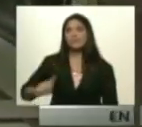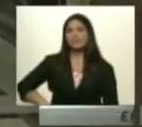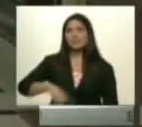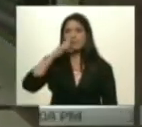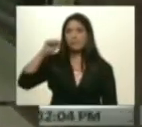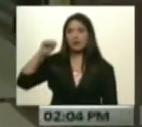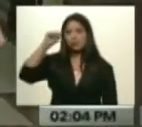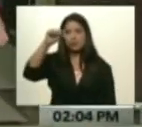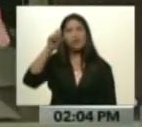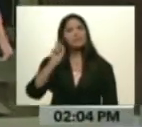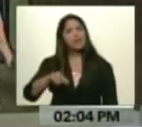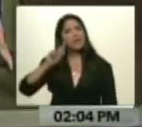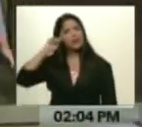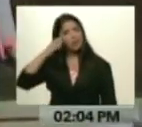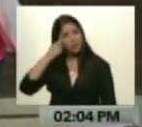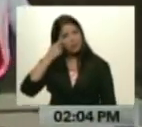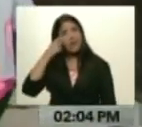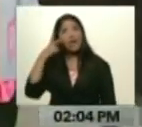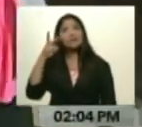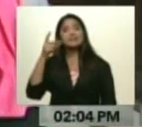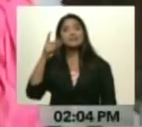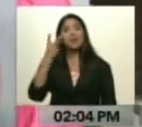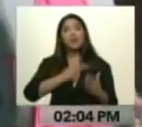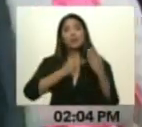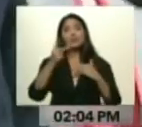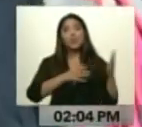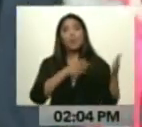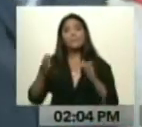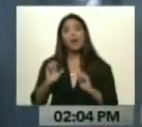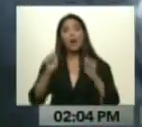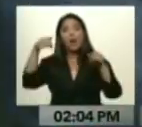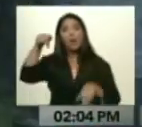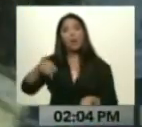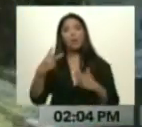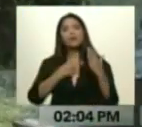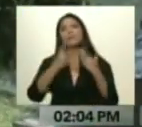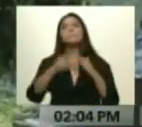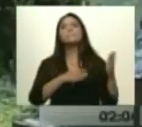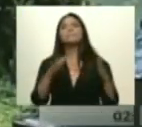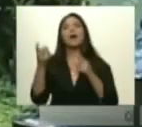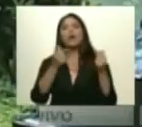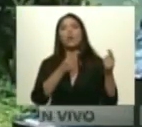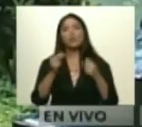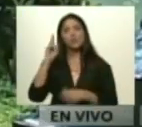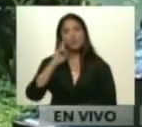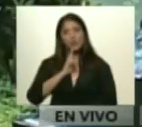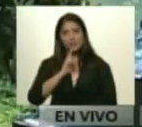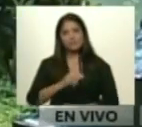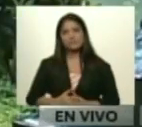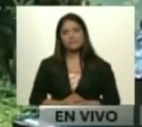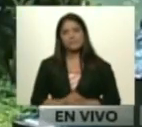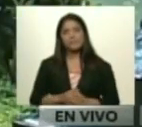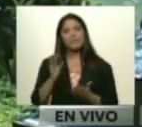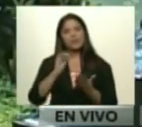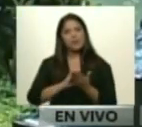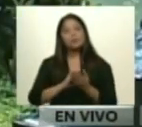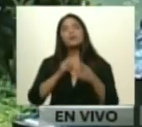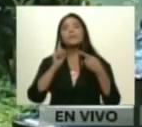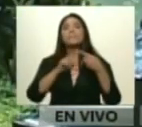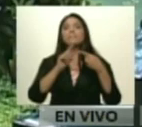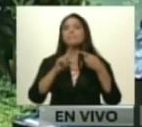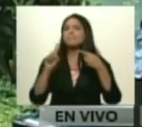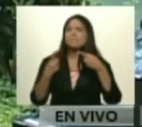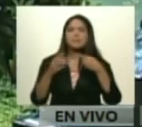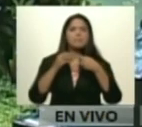nacional. Recordemos la segunda fase que inicia hoy de la agenda económica bolivariana. Retomamos, uno de los primeros